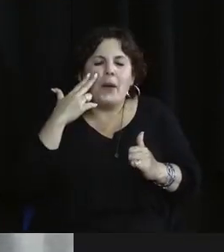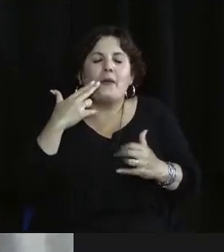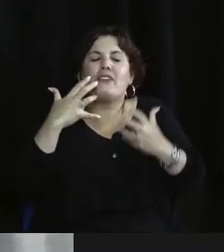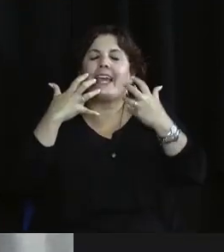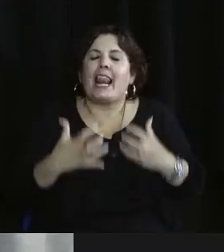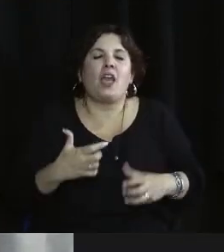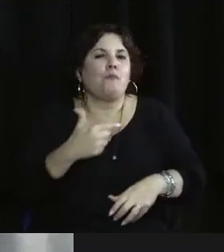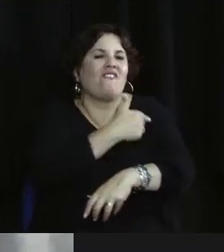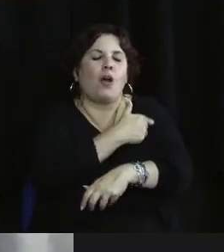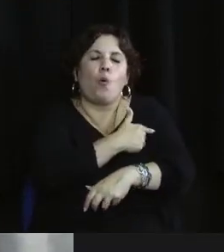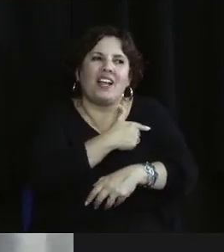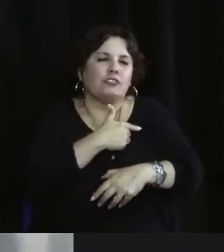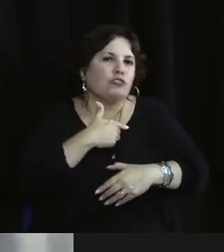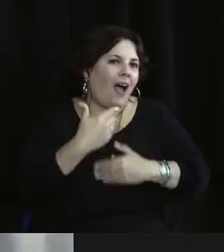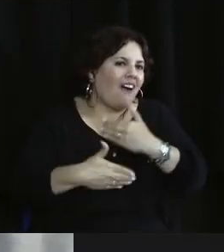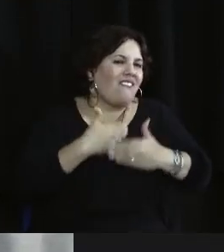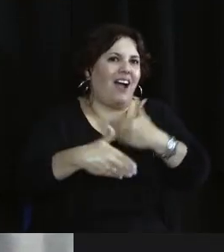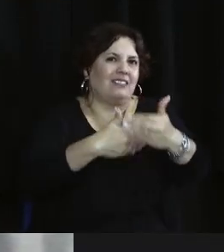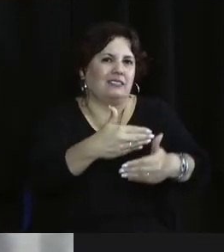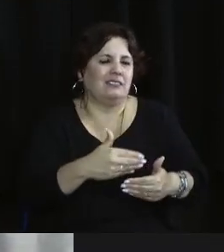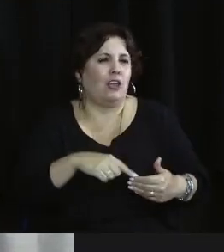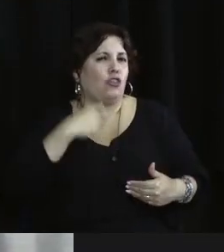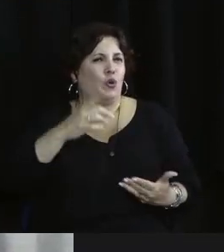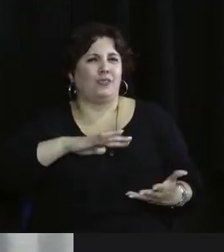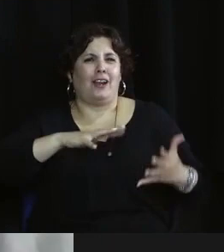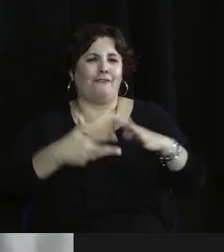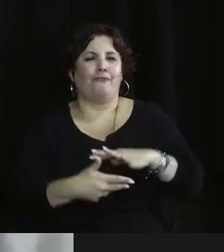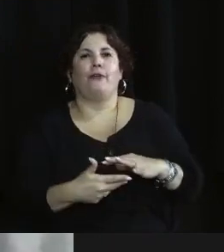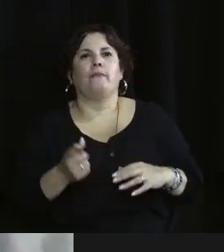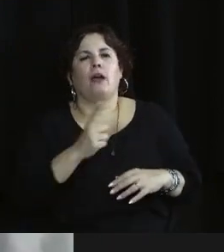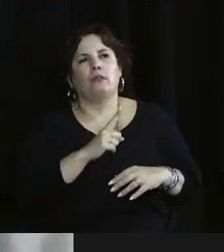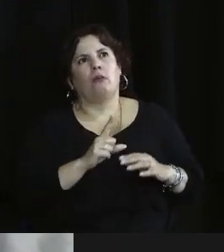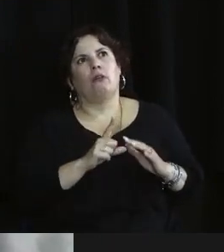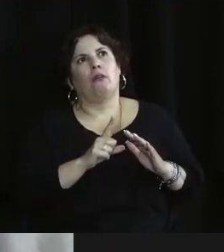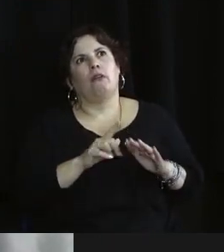vacunación pueda avanzar de otra manera y no con la lentitud que hoy estamos viendo.